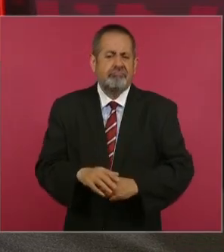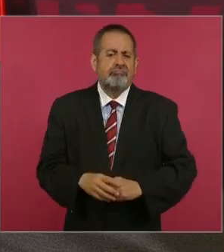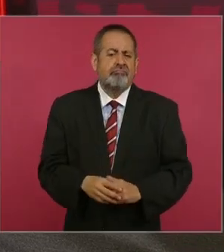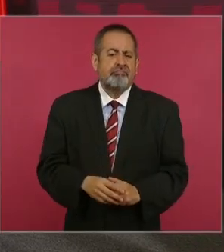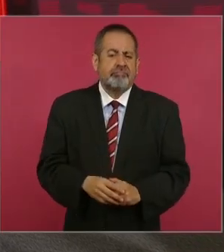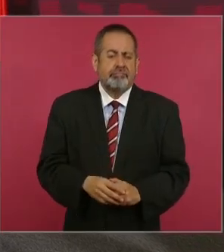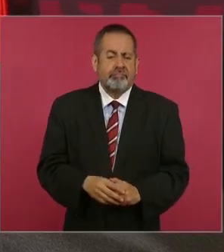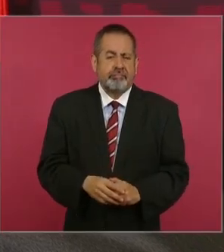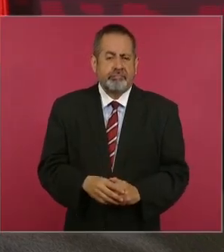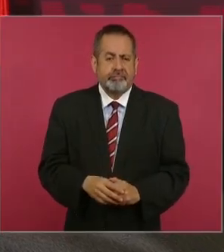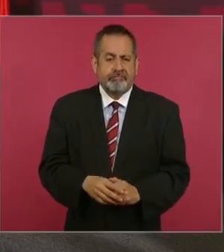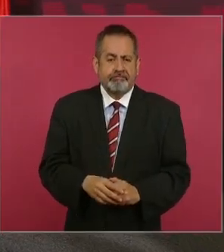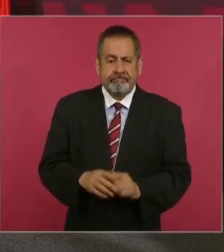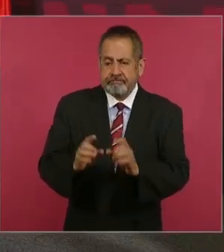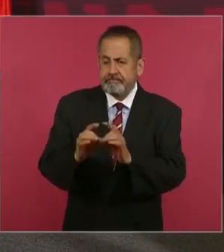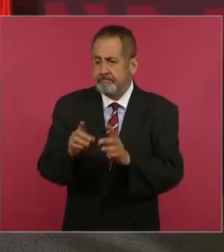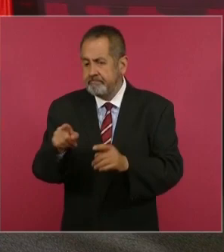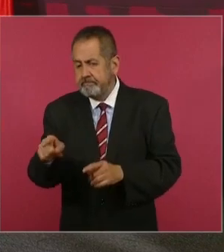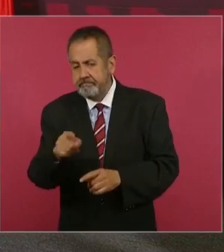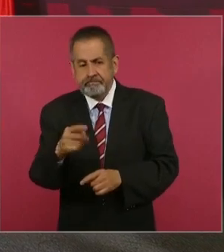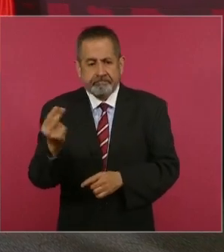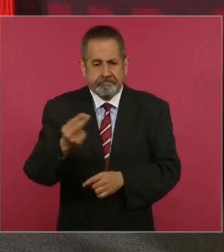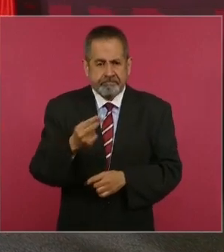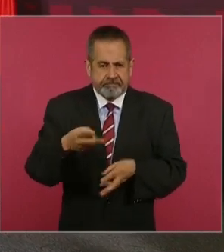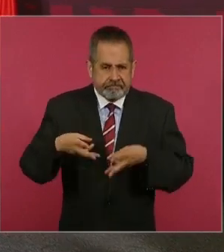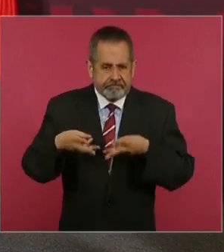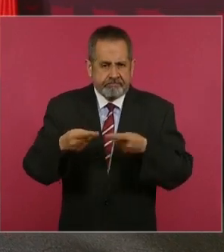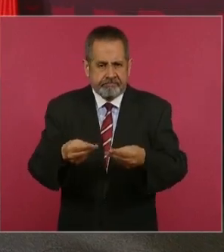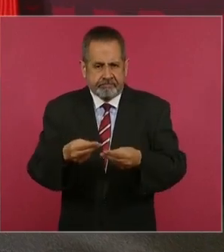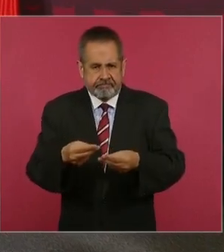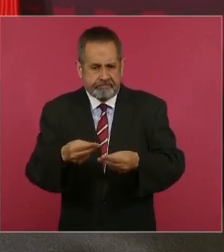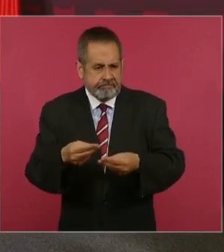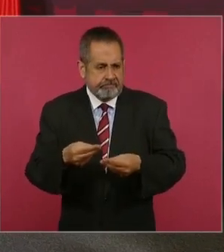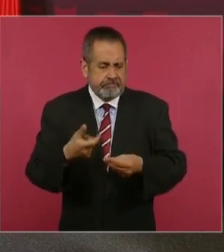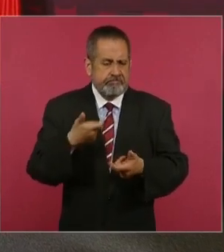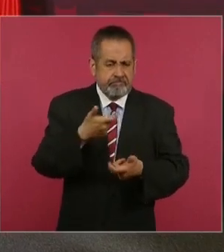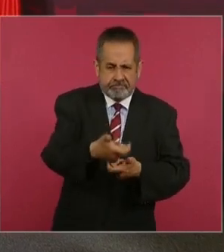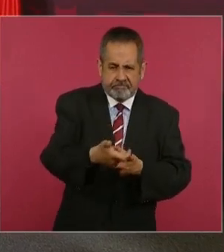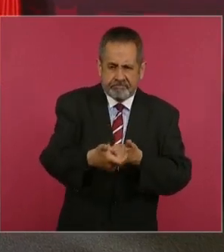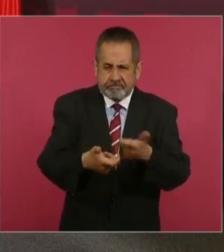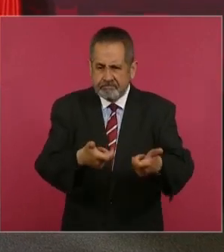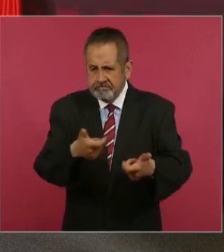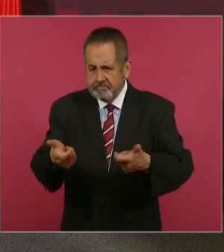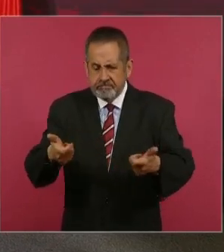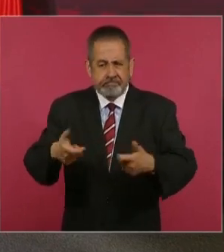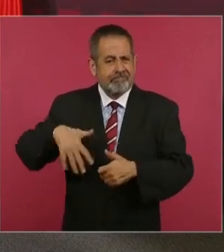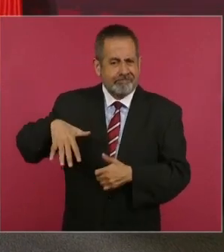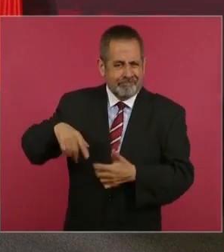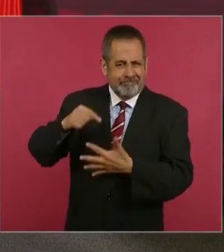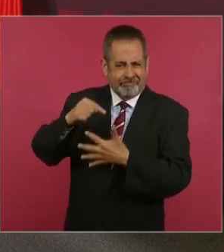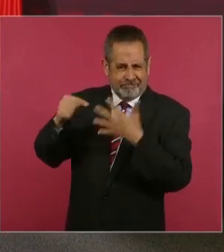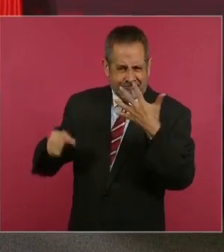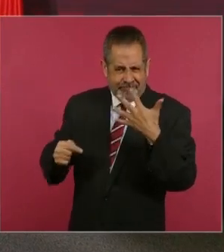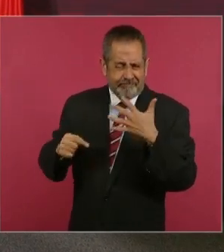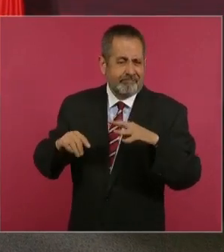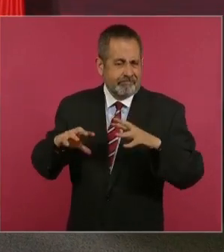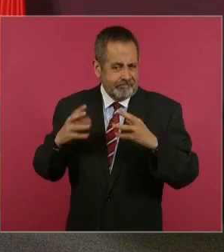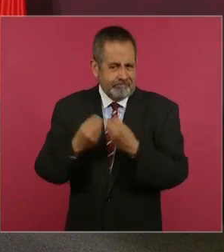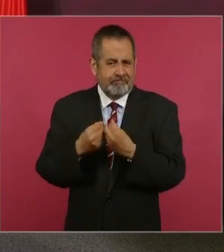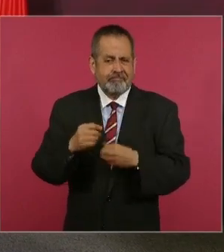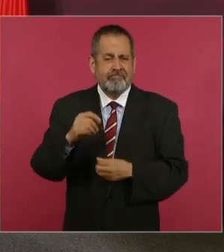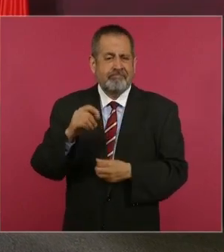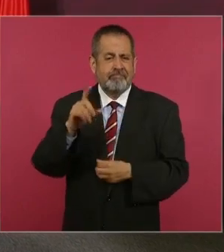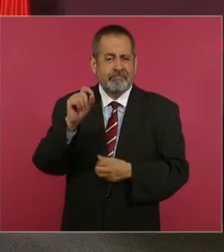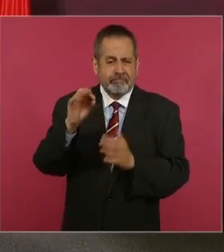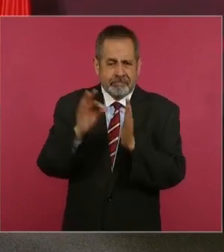eh financiar todas estas necesidades estos